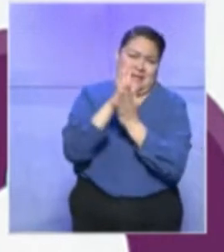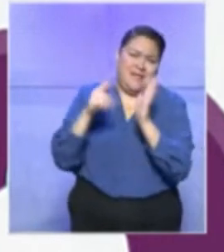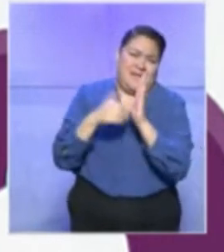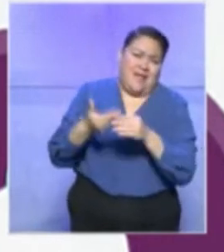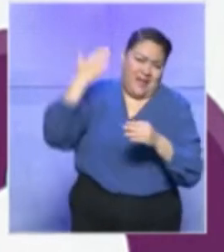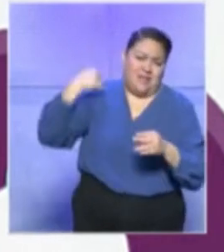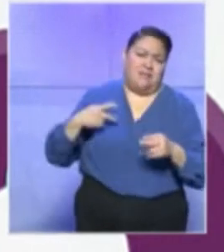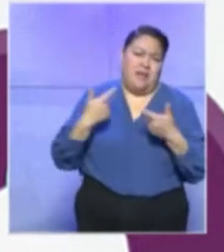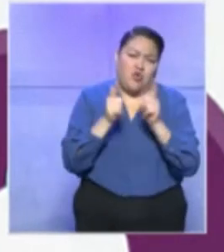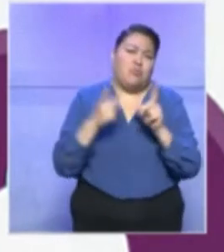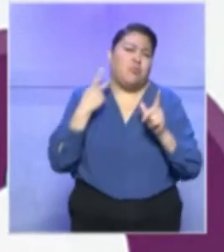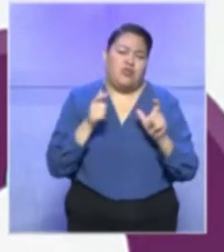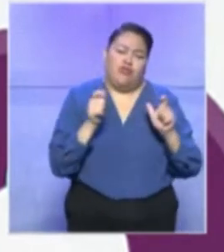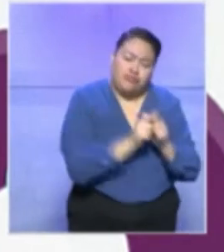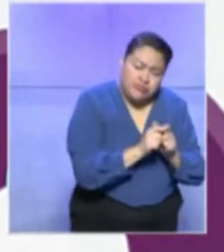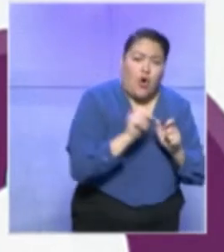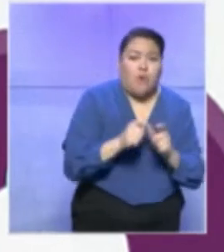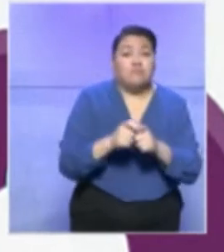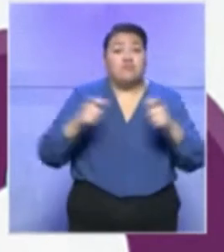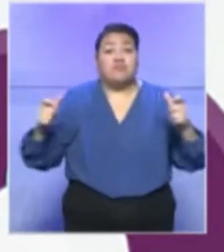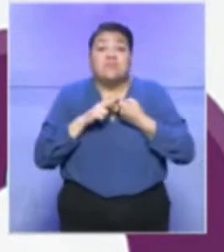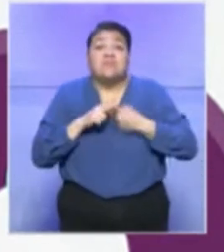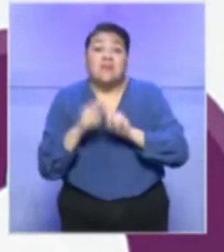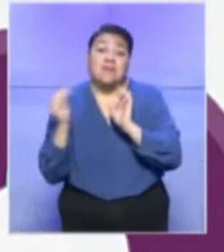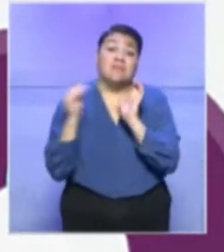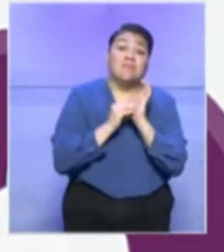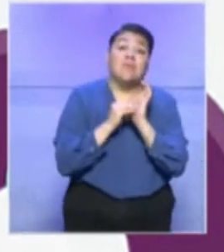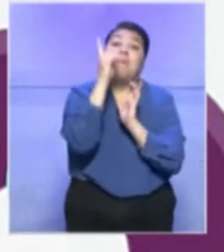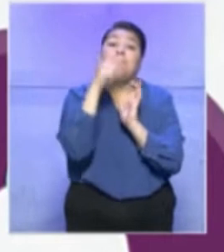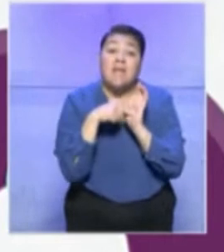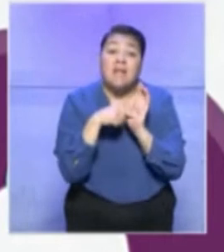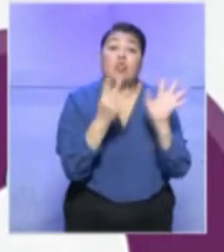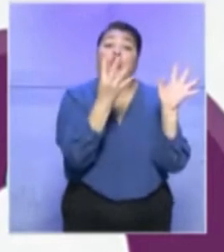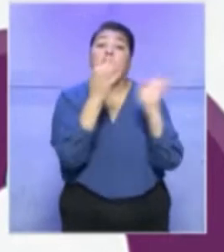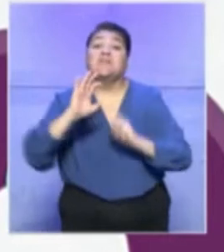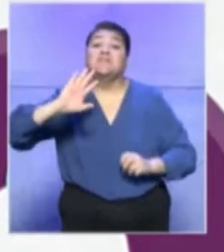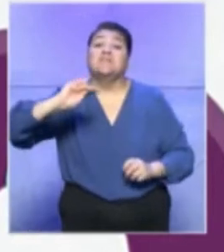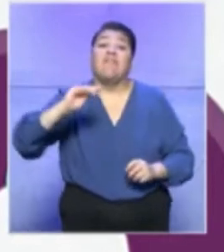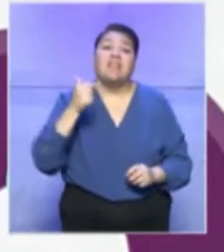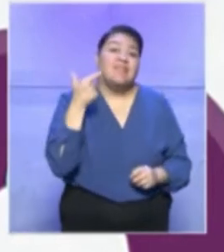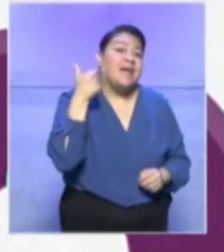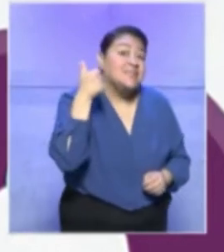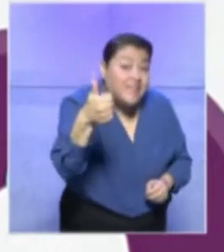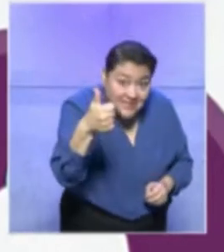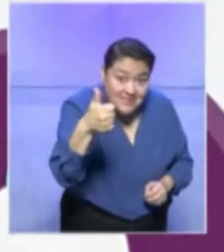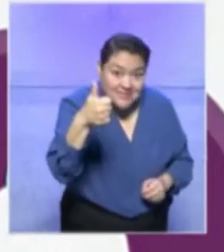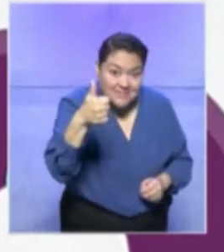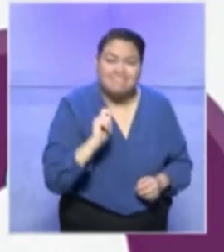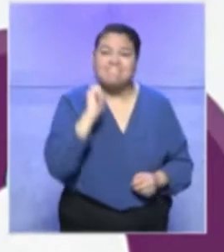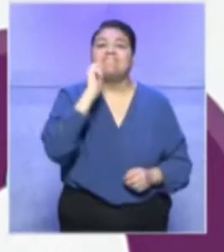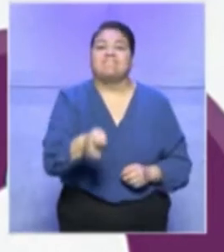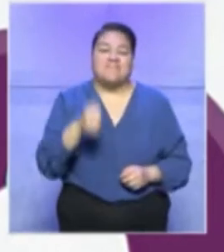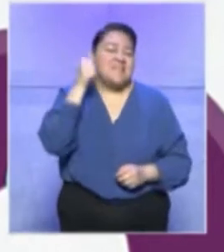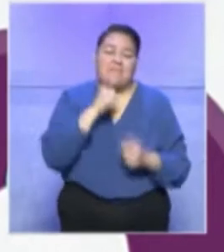de sobre y subrepresentación data de 1996 y desde entonces ha referido que estos son aplicables a